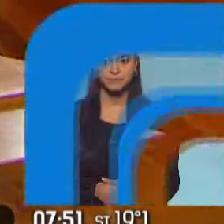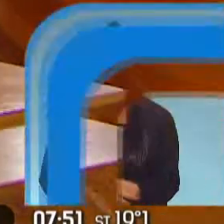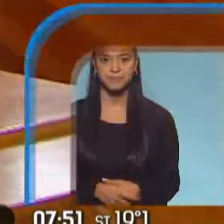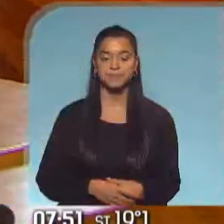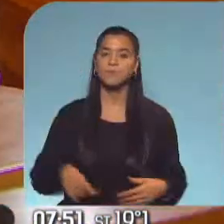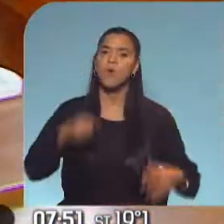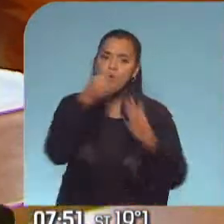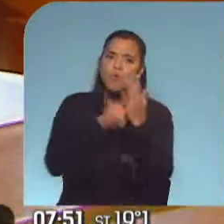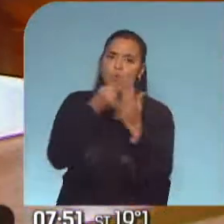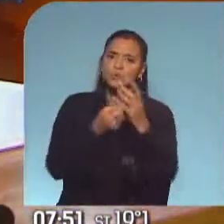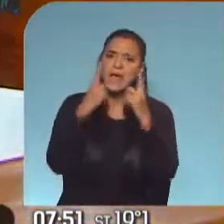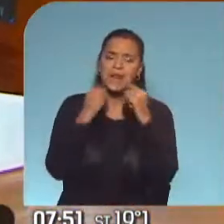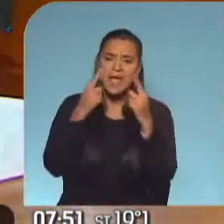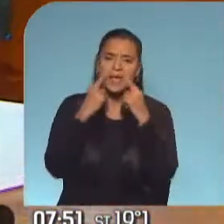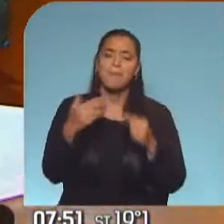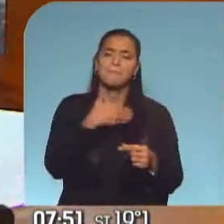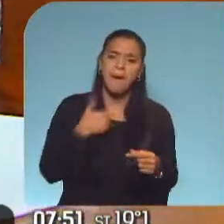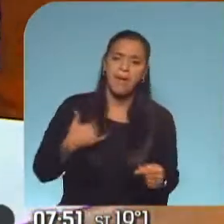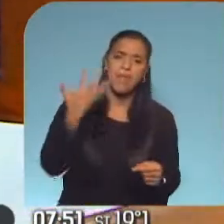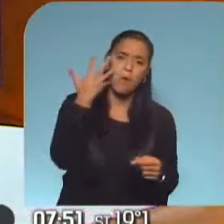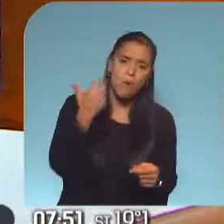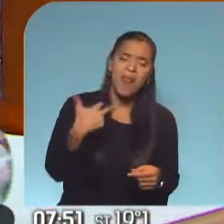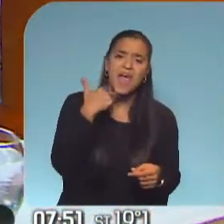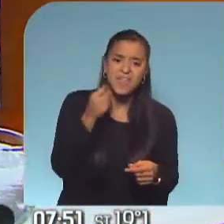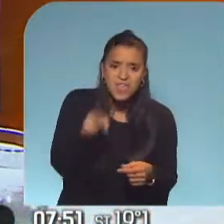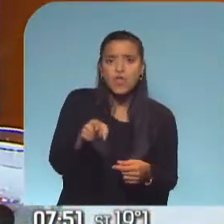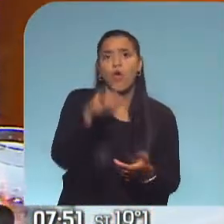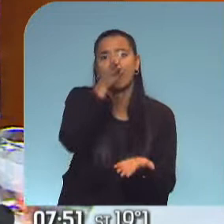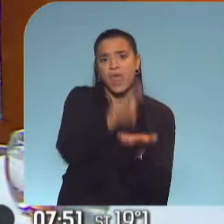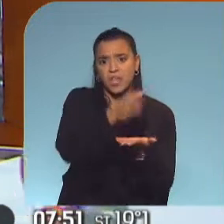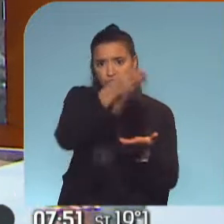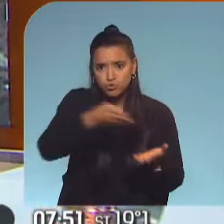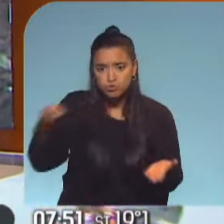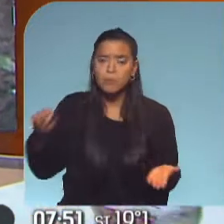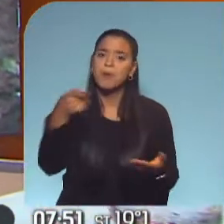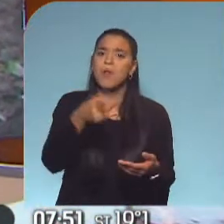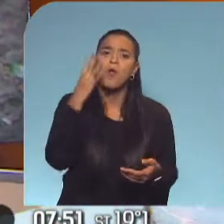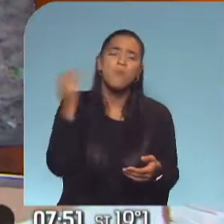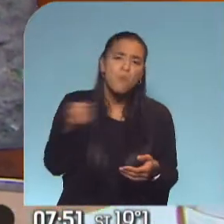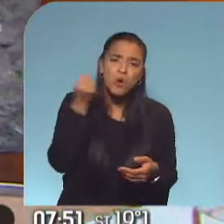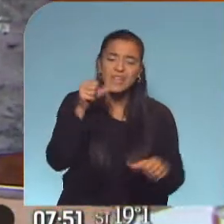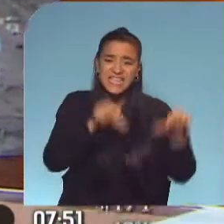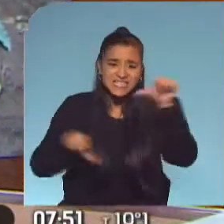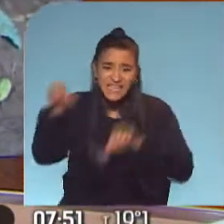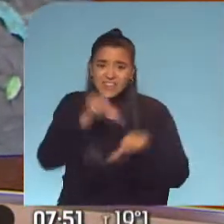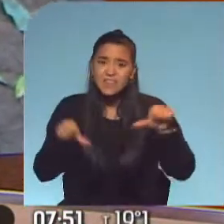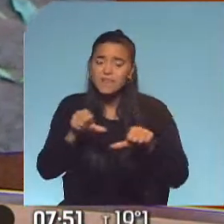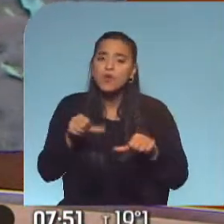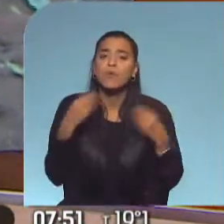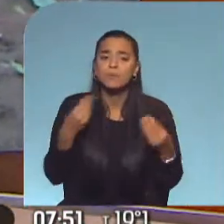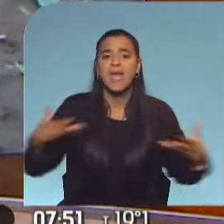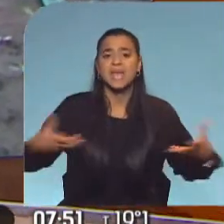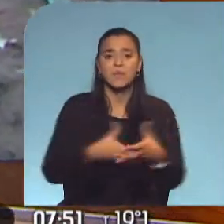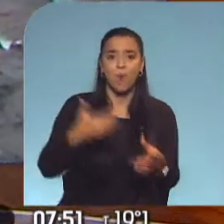Y acompañando la lucha, el reclamo de madres, abuelas, hijos, de los organismos de derechos humanos, la pata, digamos, fáctica, científica de todos ellos fue el equipo